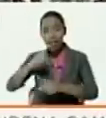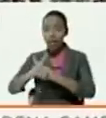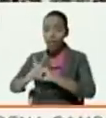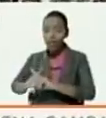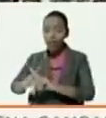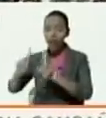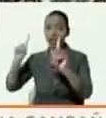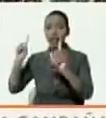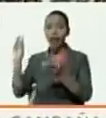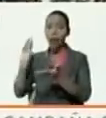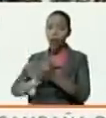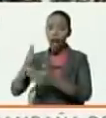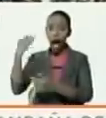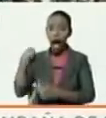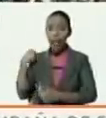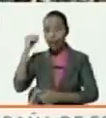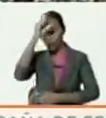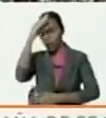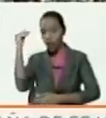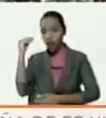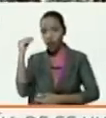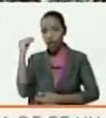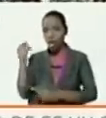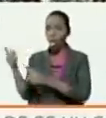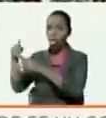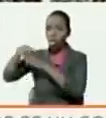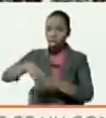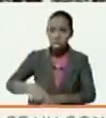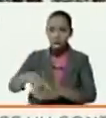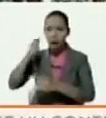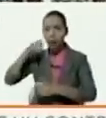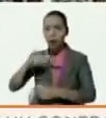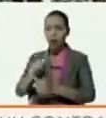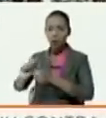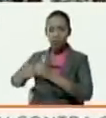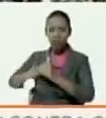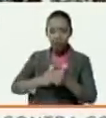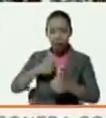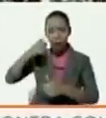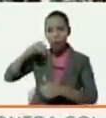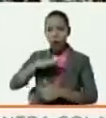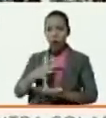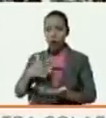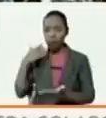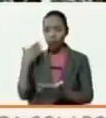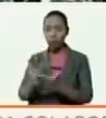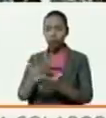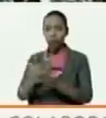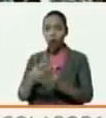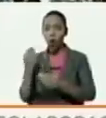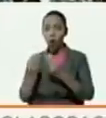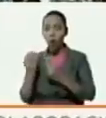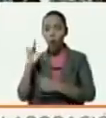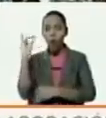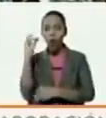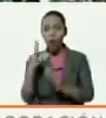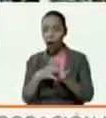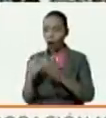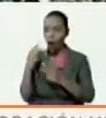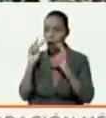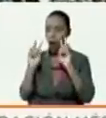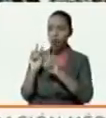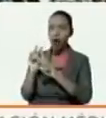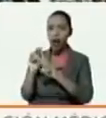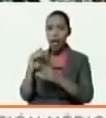desde Estados Unidos de las escuelas de las Américas. Represión al pueblo, persecución al pueblo, como, tal cual es Bolivia, tal cual está